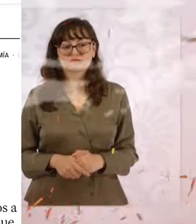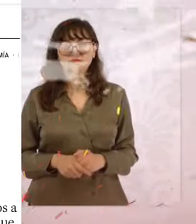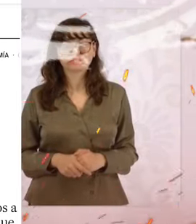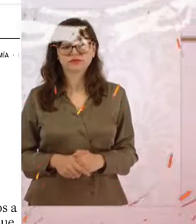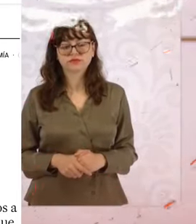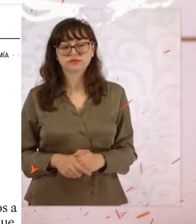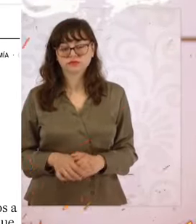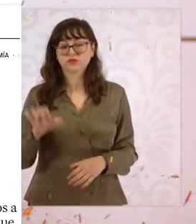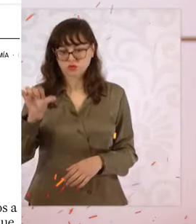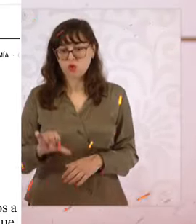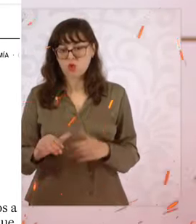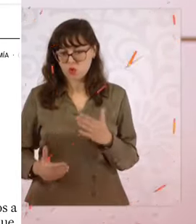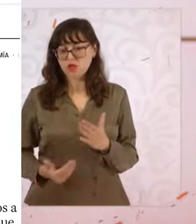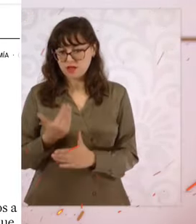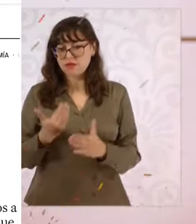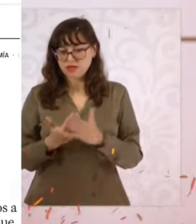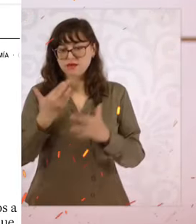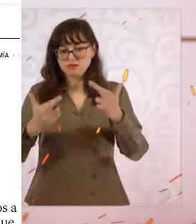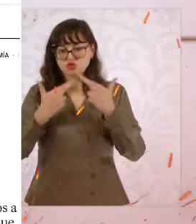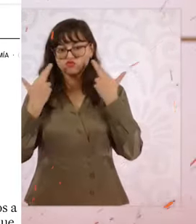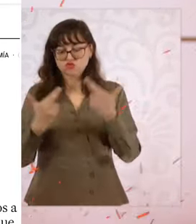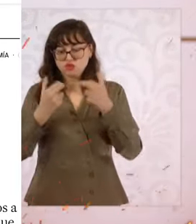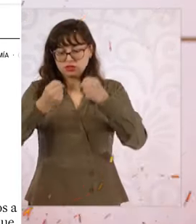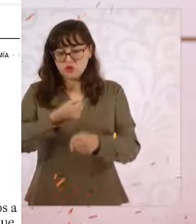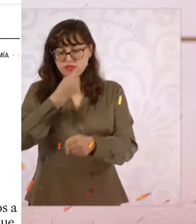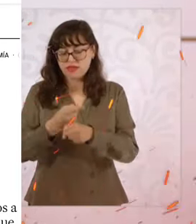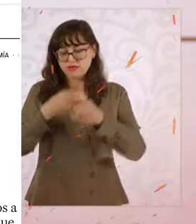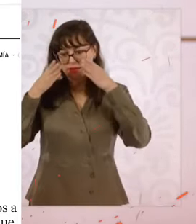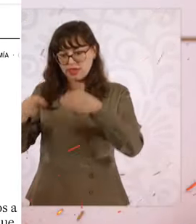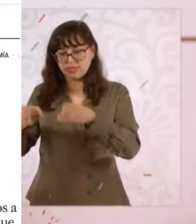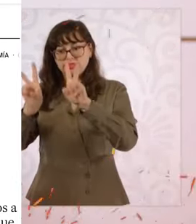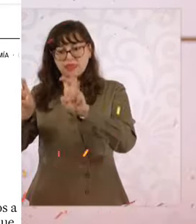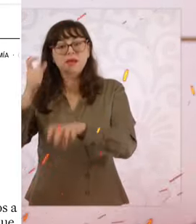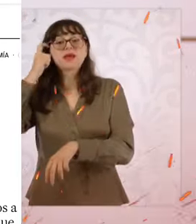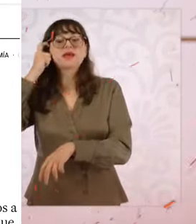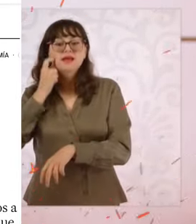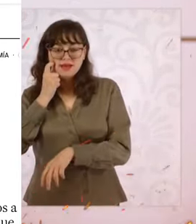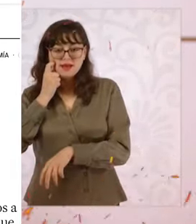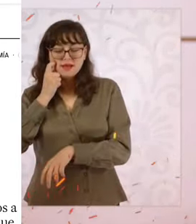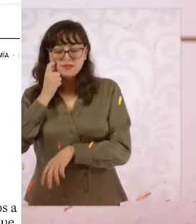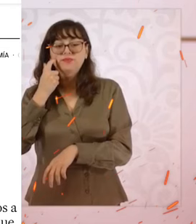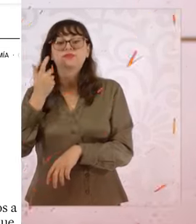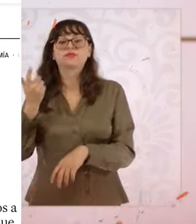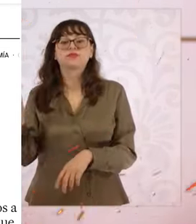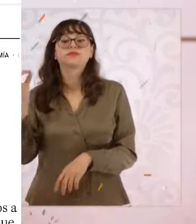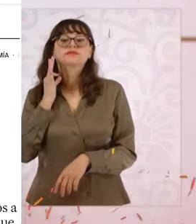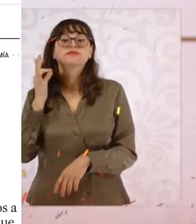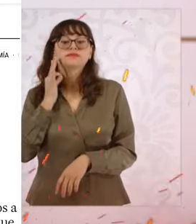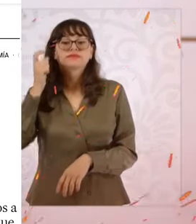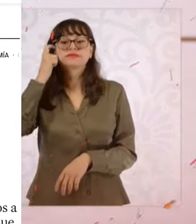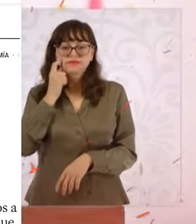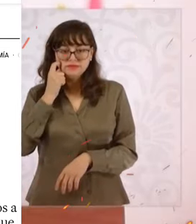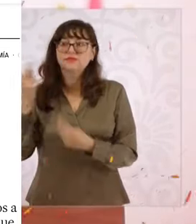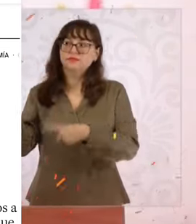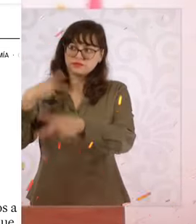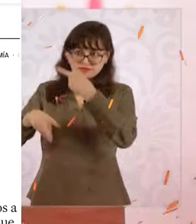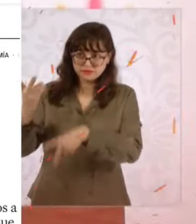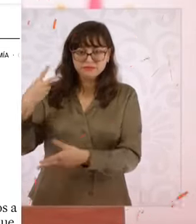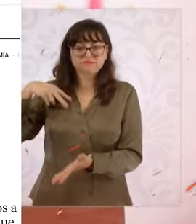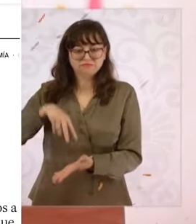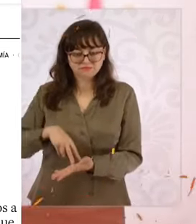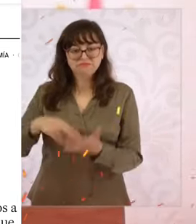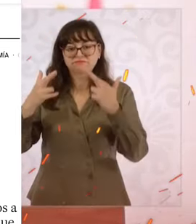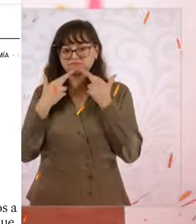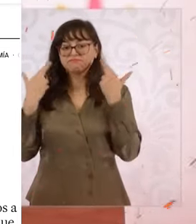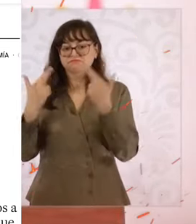Hoy tocamos justamente el tema de Guerrero en el gabinete. Dedicamos bastante tiempo. Estuvo aquí presente el fiscal de Guerrero, que